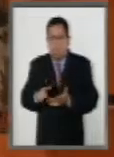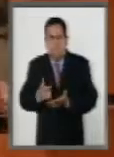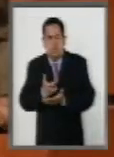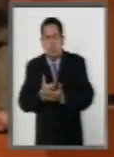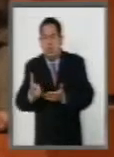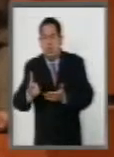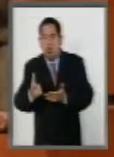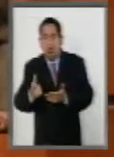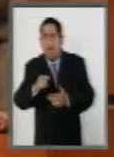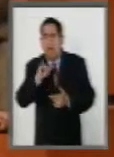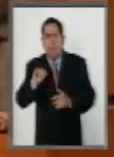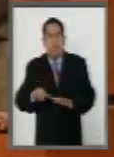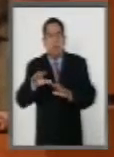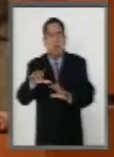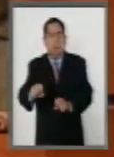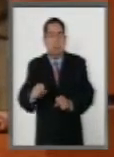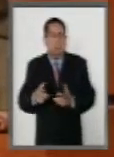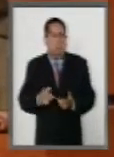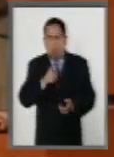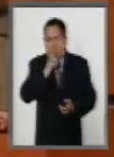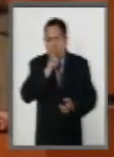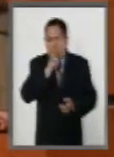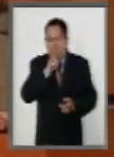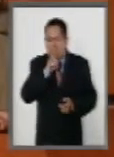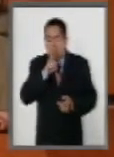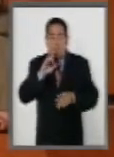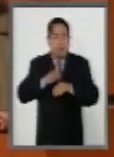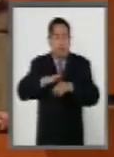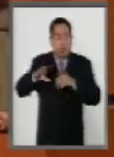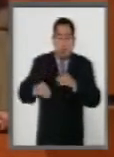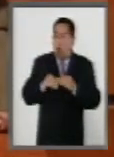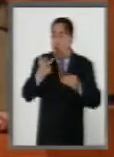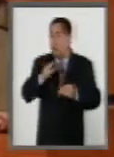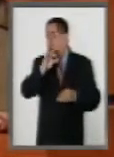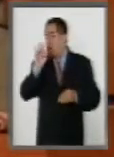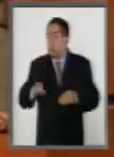profesional jamás se alcanzó. Se dijo, y se asigna el 8%